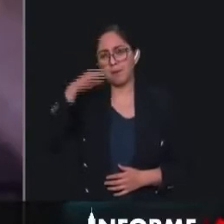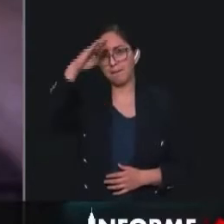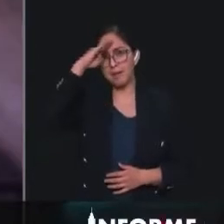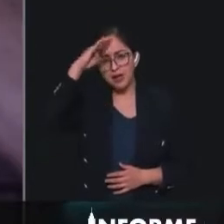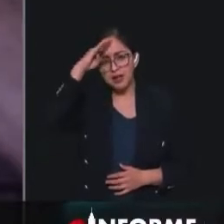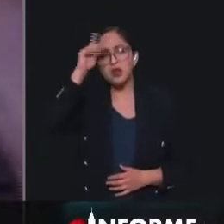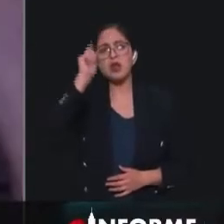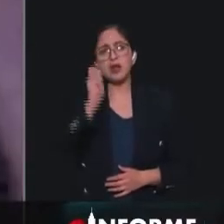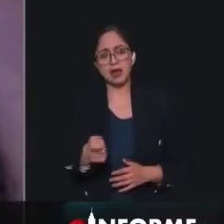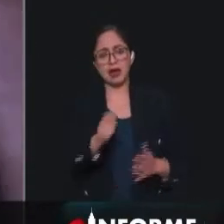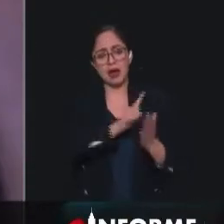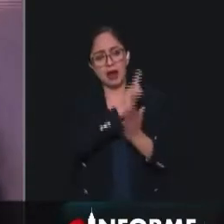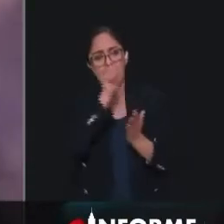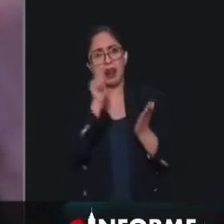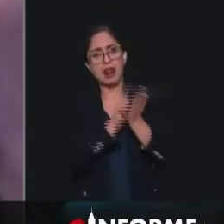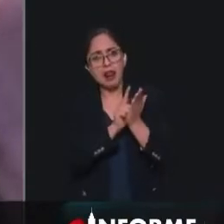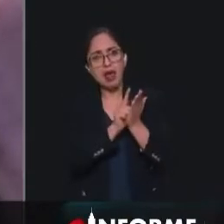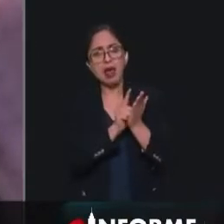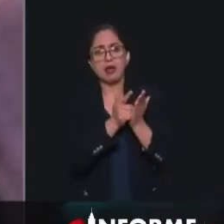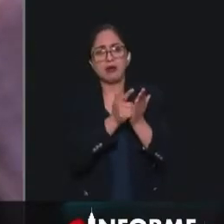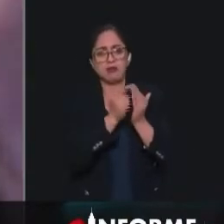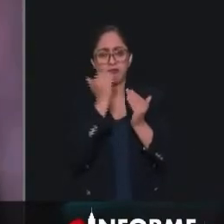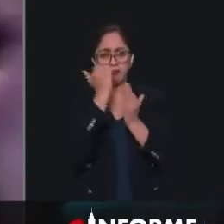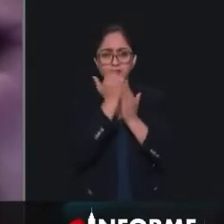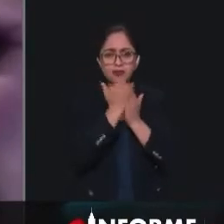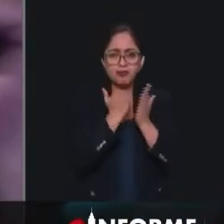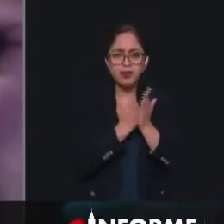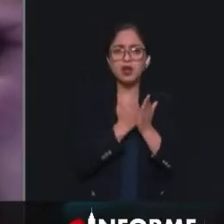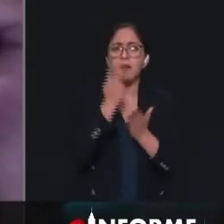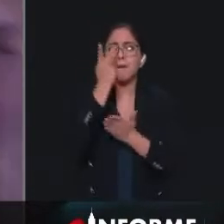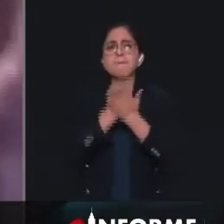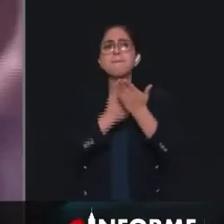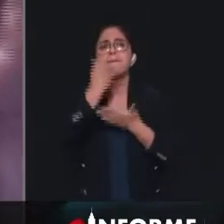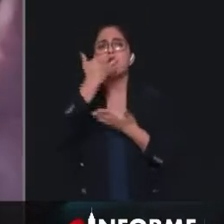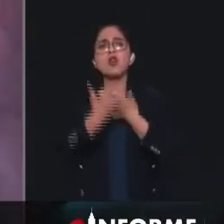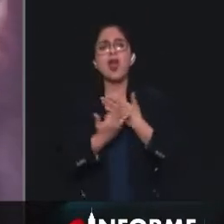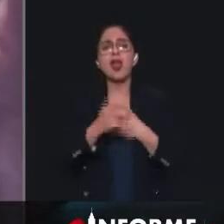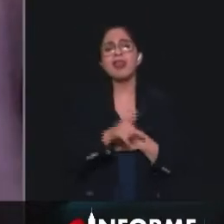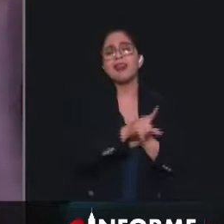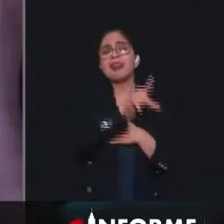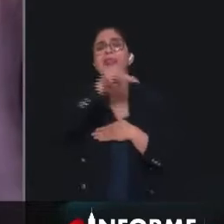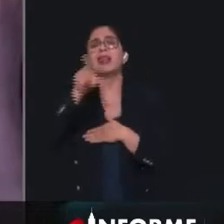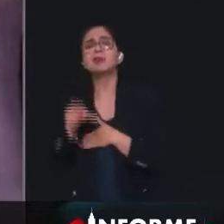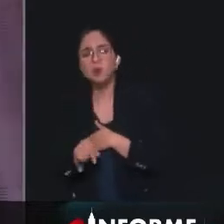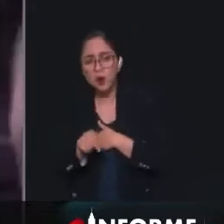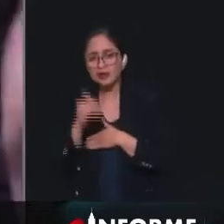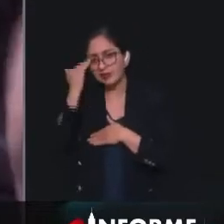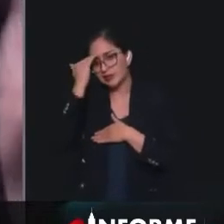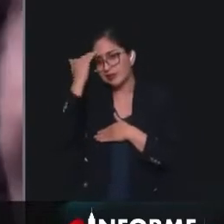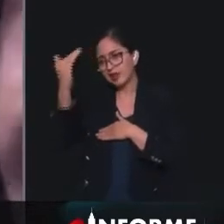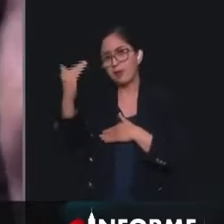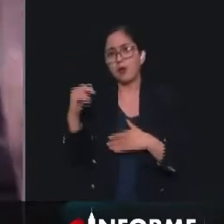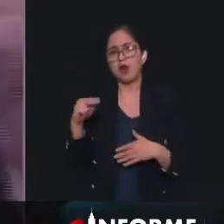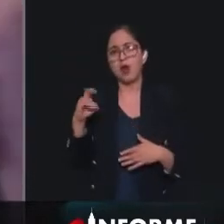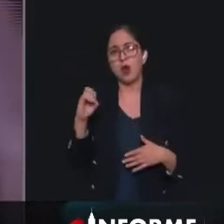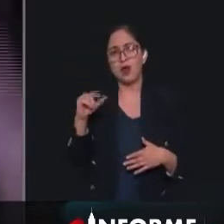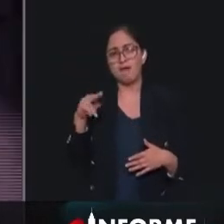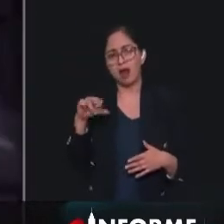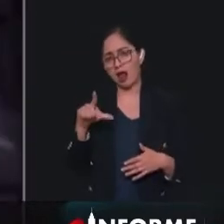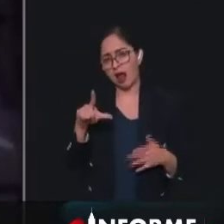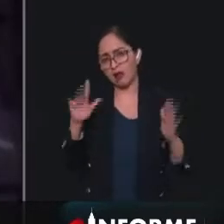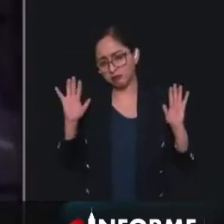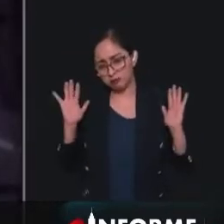acordes con el proyecto post-neoliberal. Es decir, esperaría una reforma